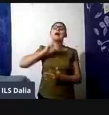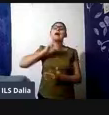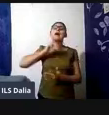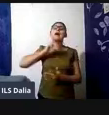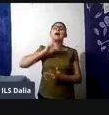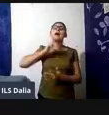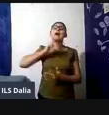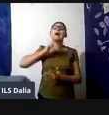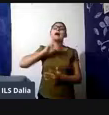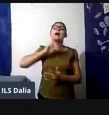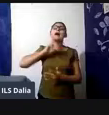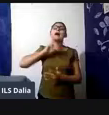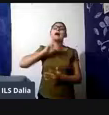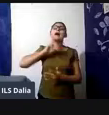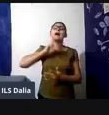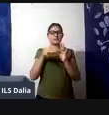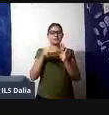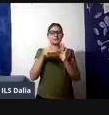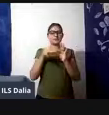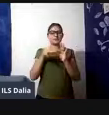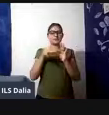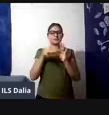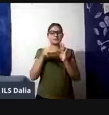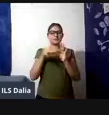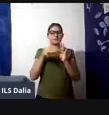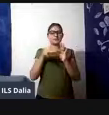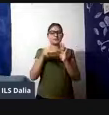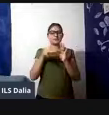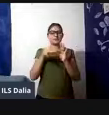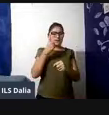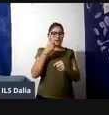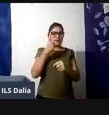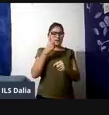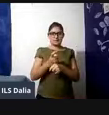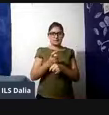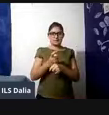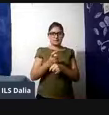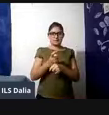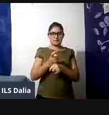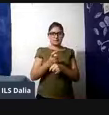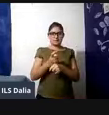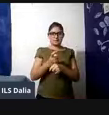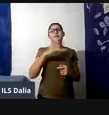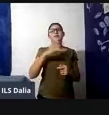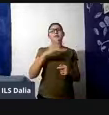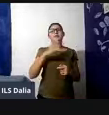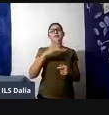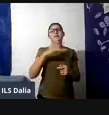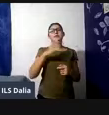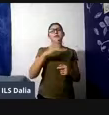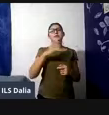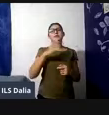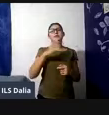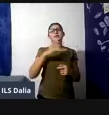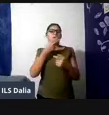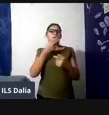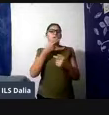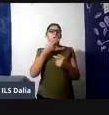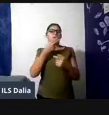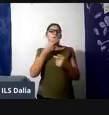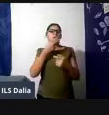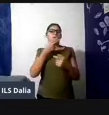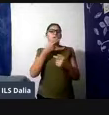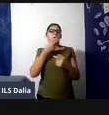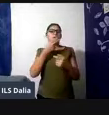detalles con ella, la buscaba constantemente. Un día le pidió que le mandara una foto sin blusa. A sus 12 años y con